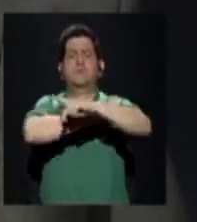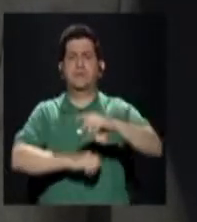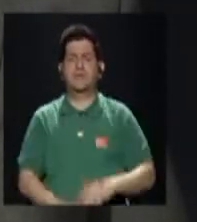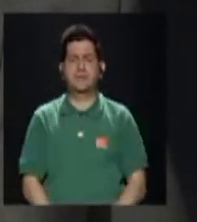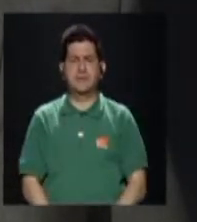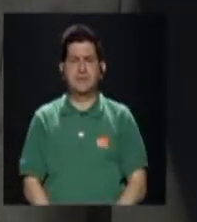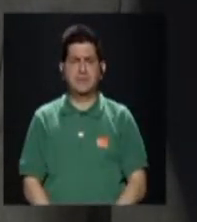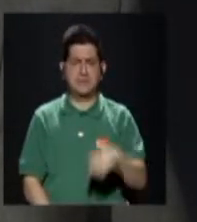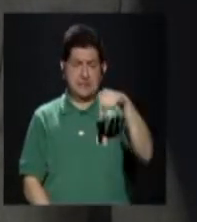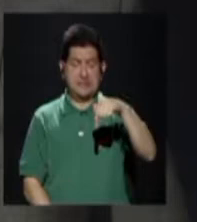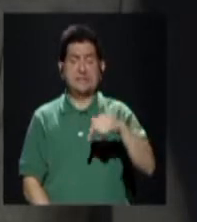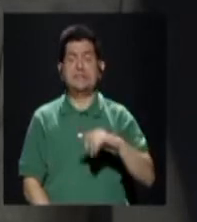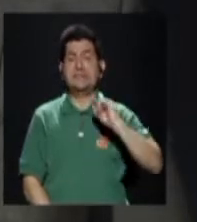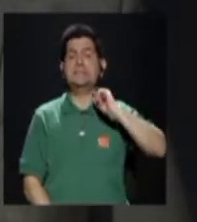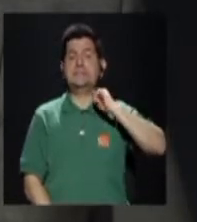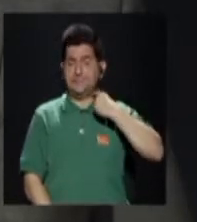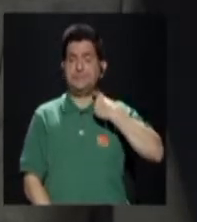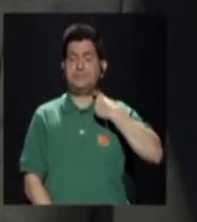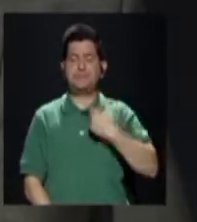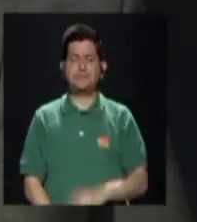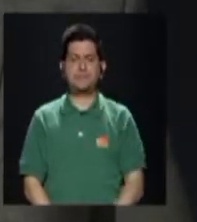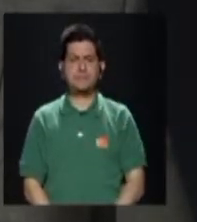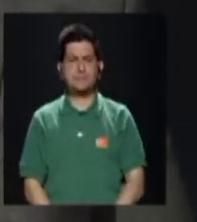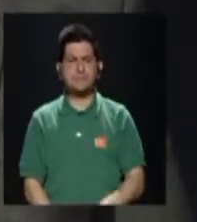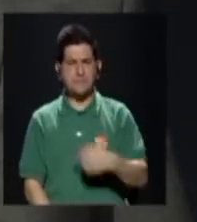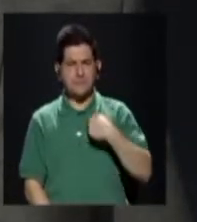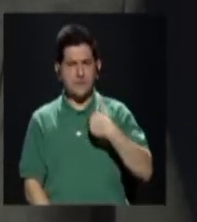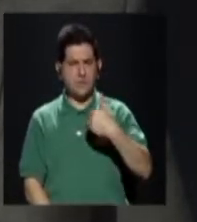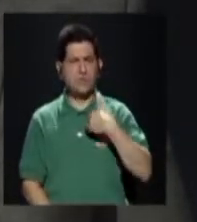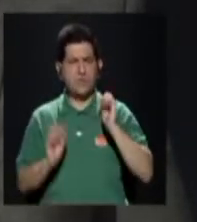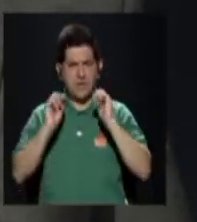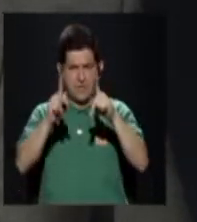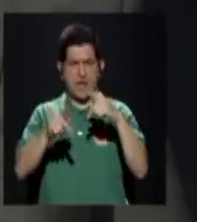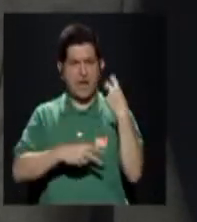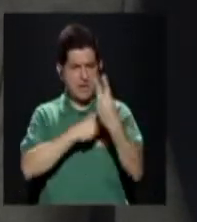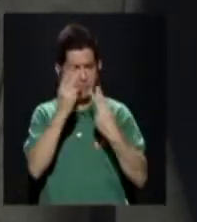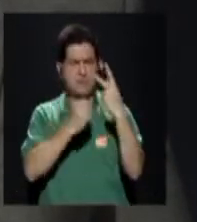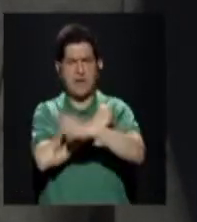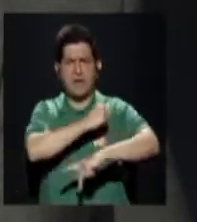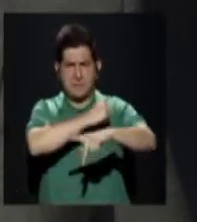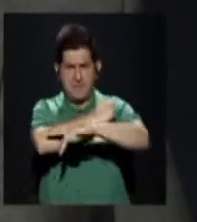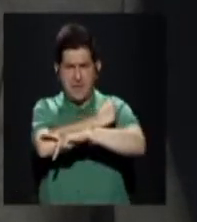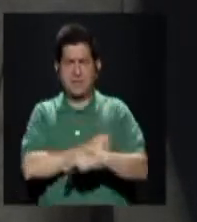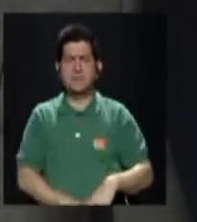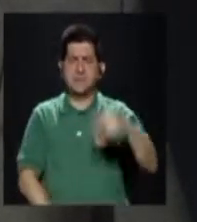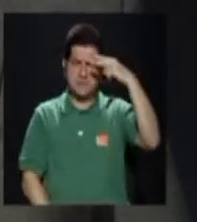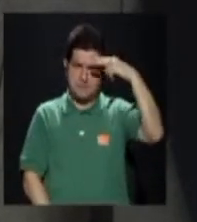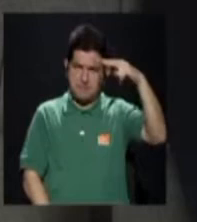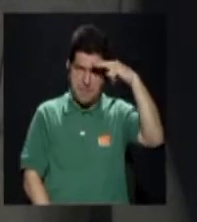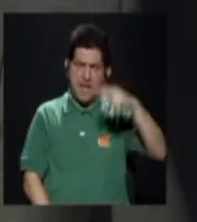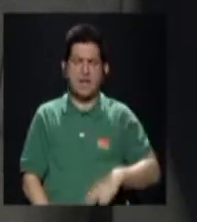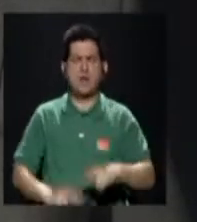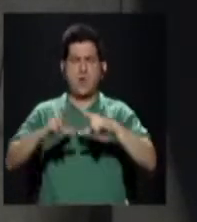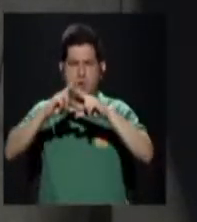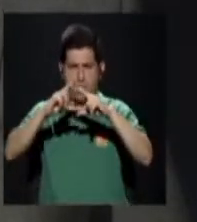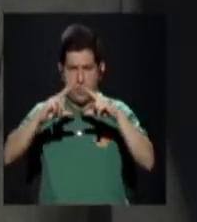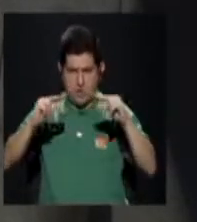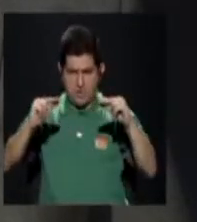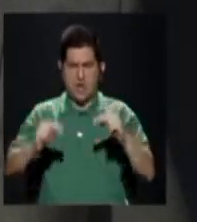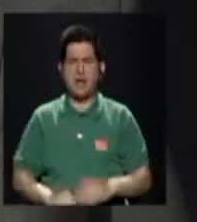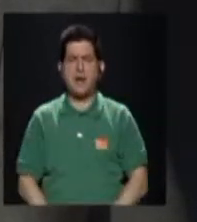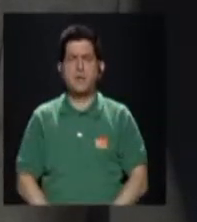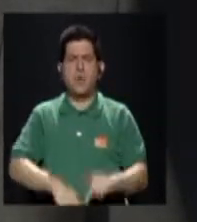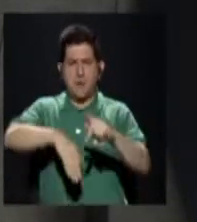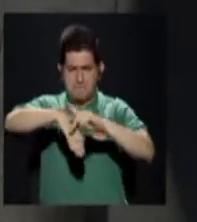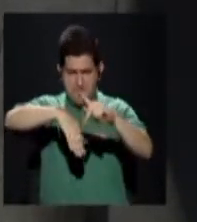es relativamente más caro. Si uno tuviera la oportunidad de viajar a países como incluso México, Nicaragua, Paraguay, se